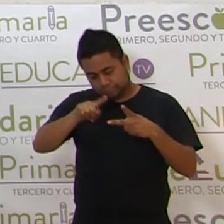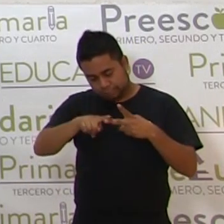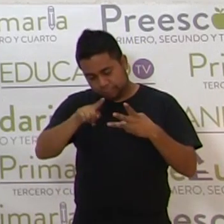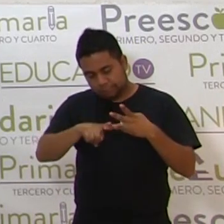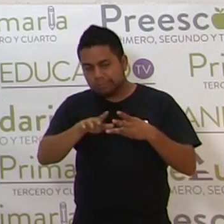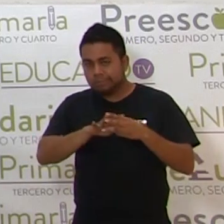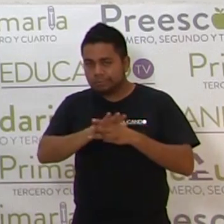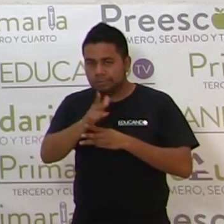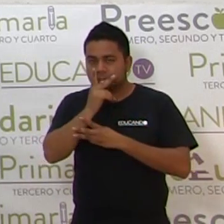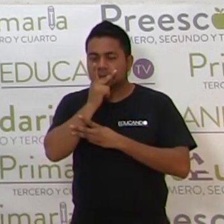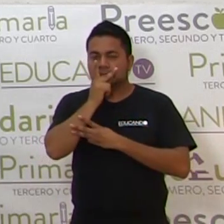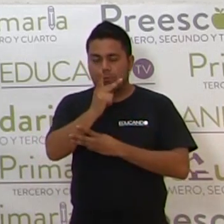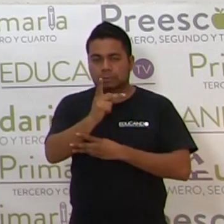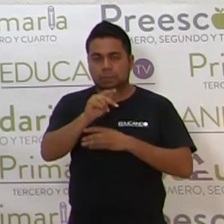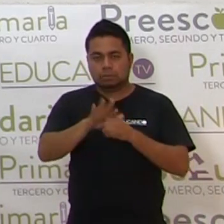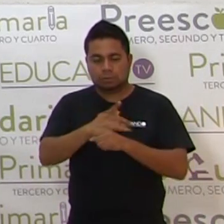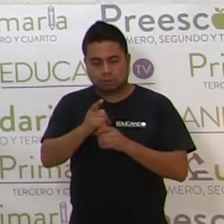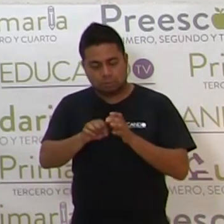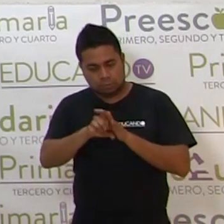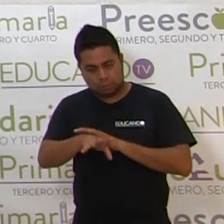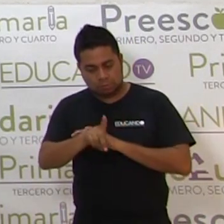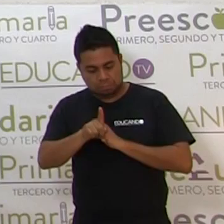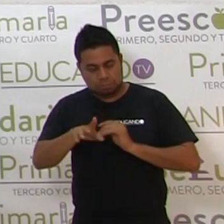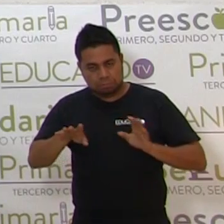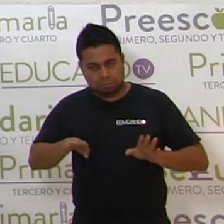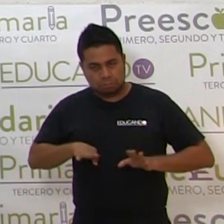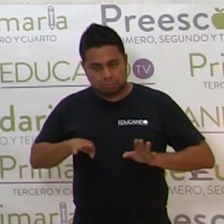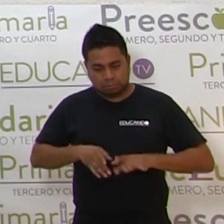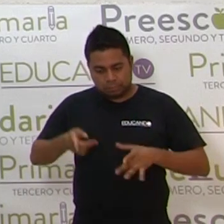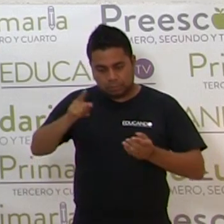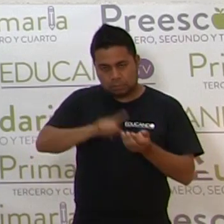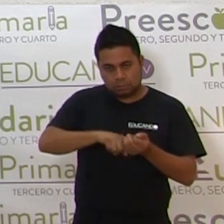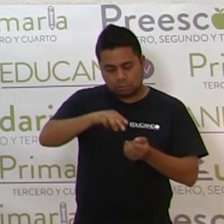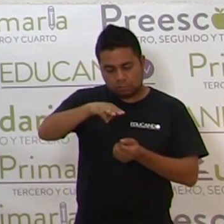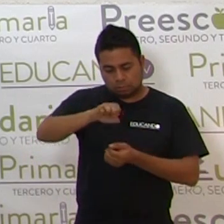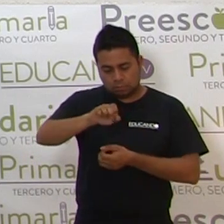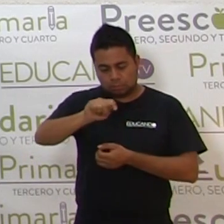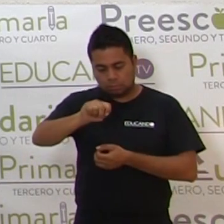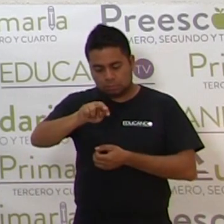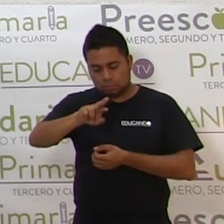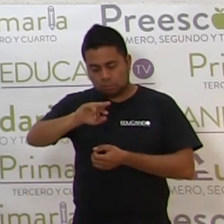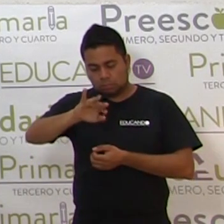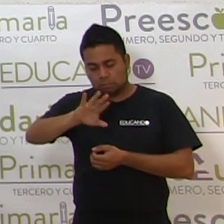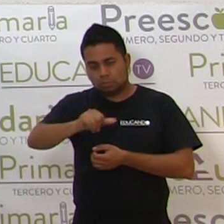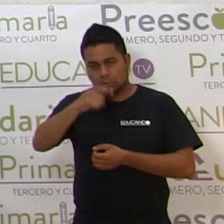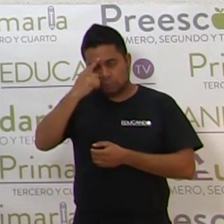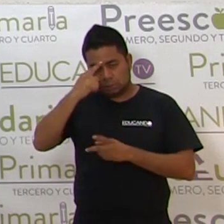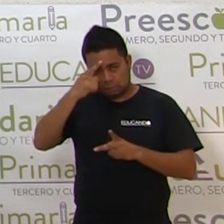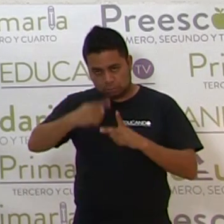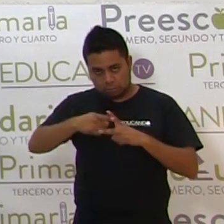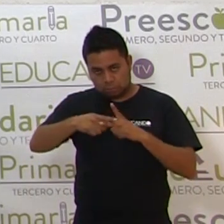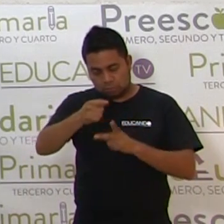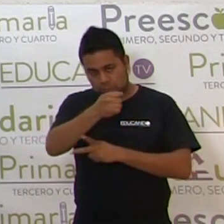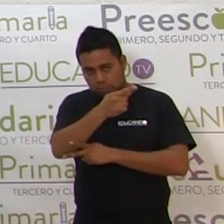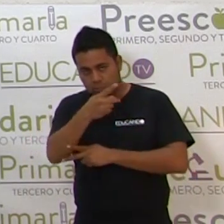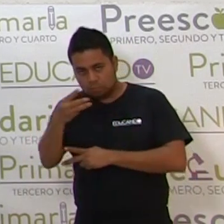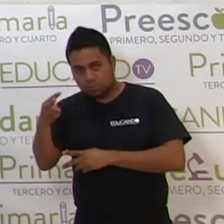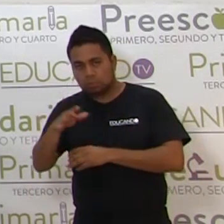partes, porque una de las características de la métrica en el conteo de sílabas